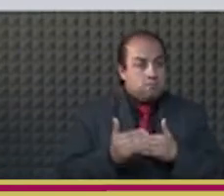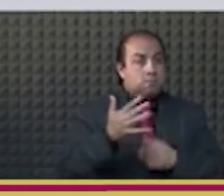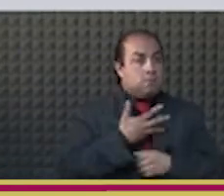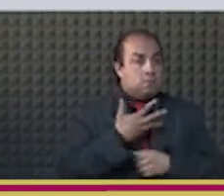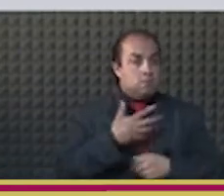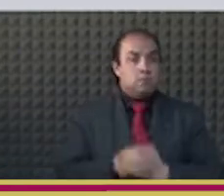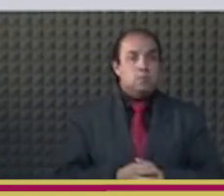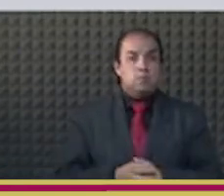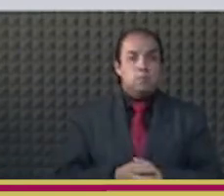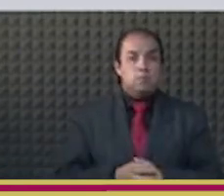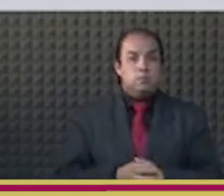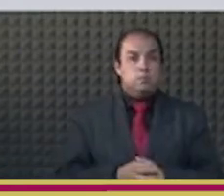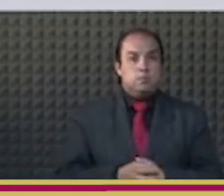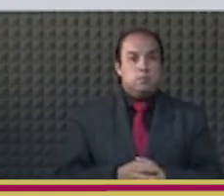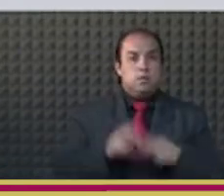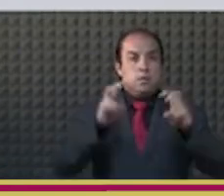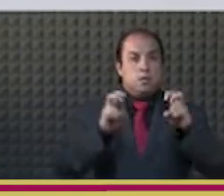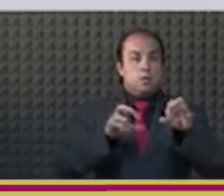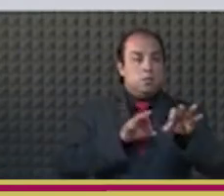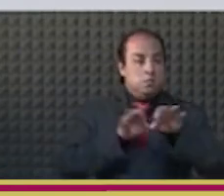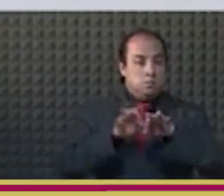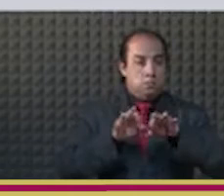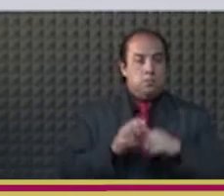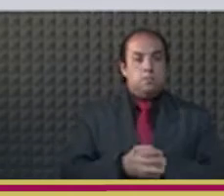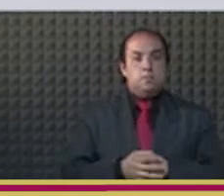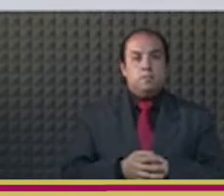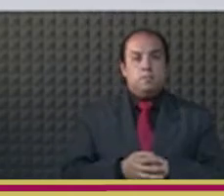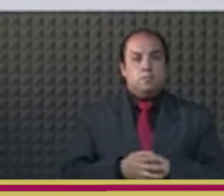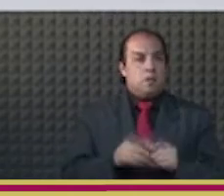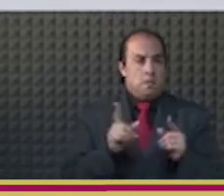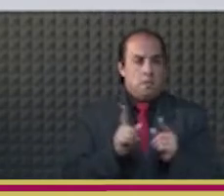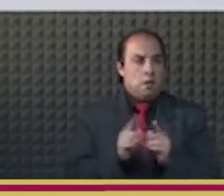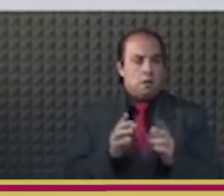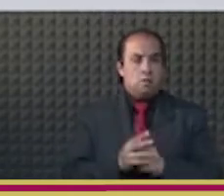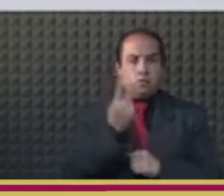hubo tremendos en materia laboral. Para terminar